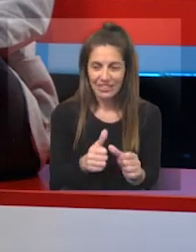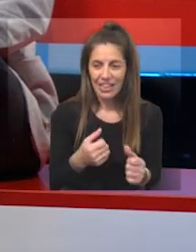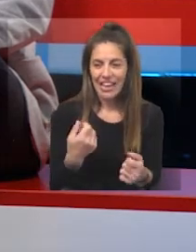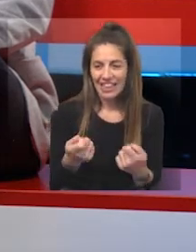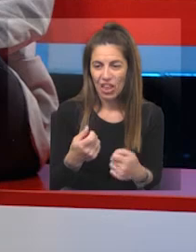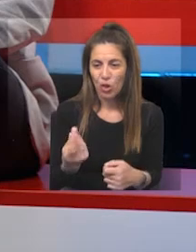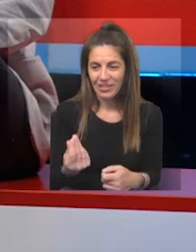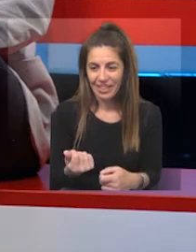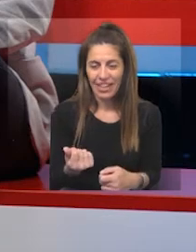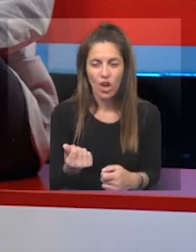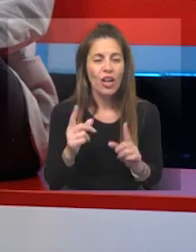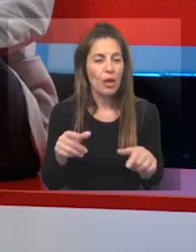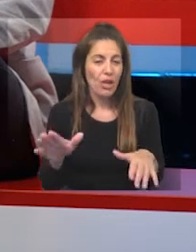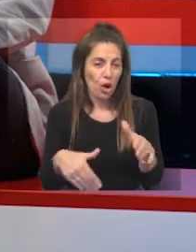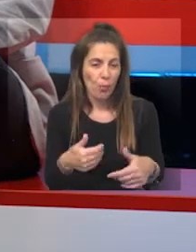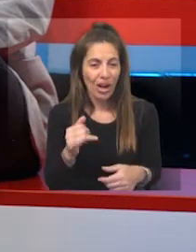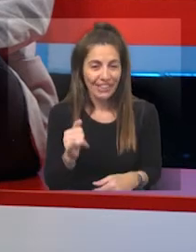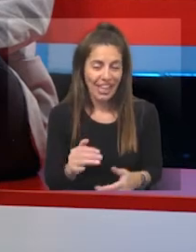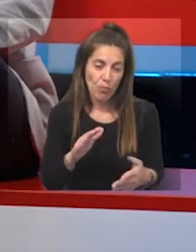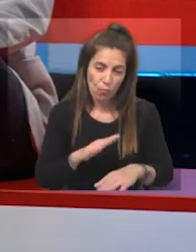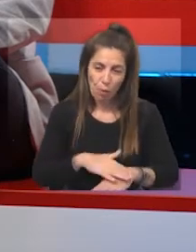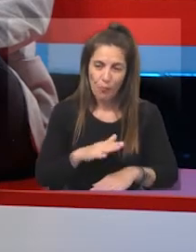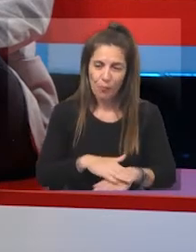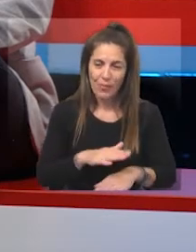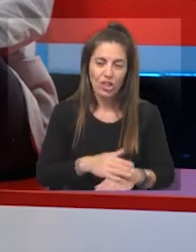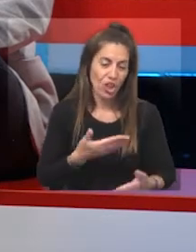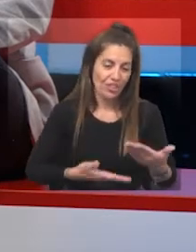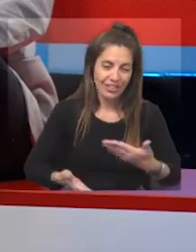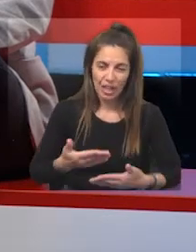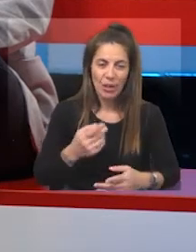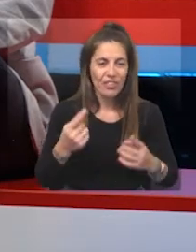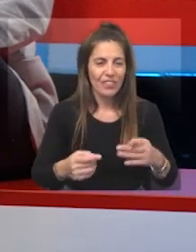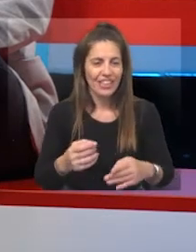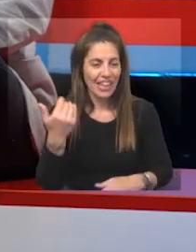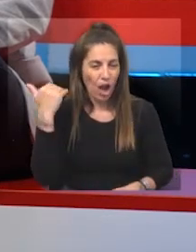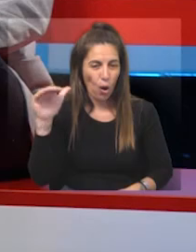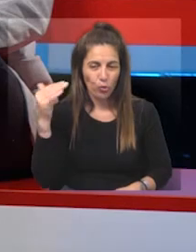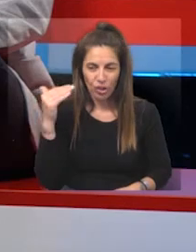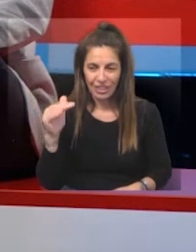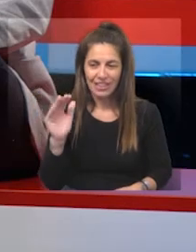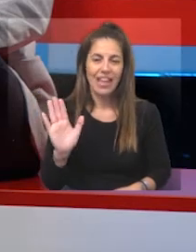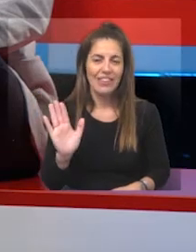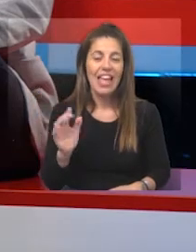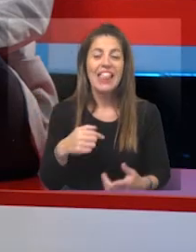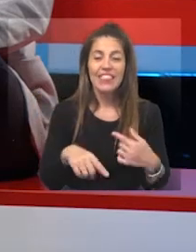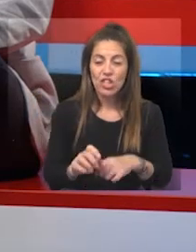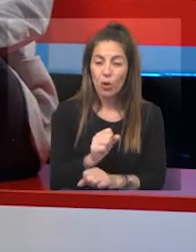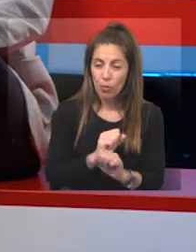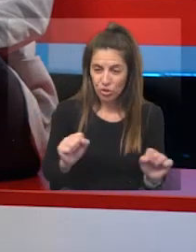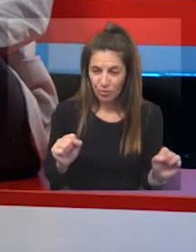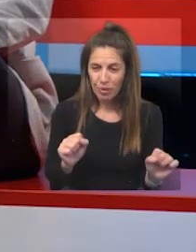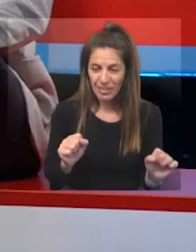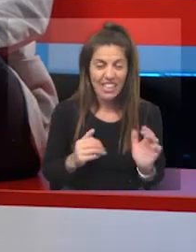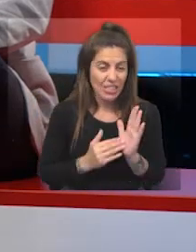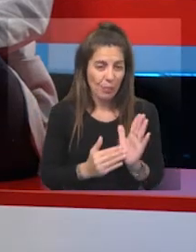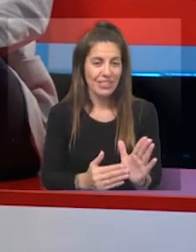recursos y también nos convoca a tener instancias este de intercambio de las distintas autoridades de hecho posiblemente se se